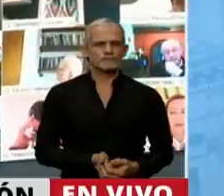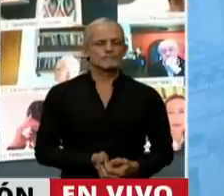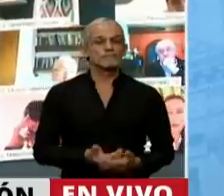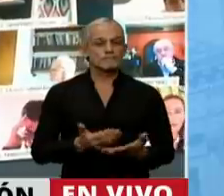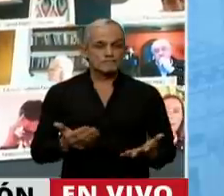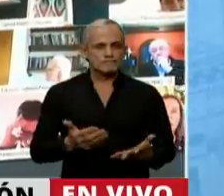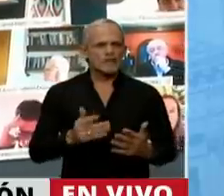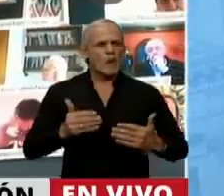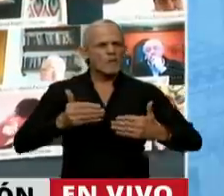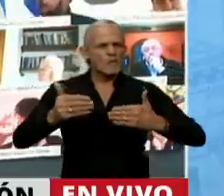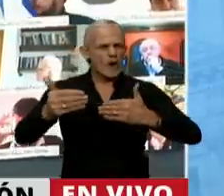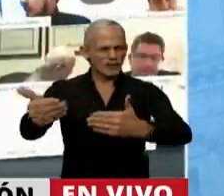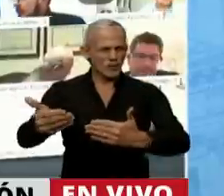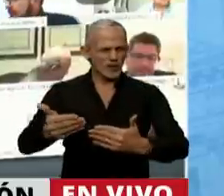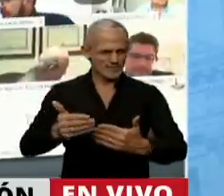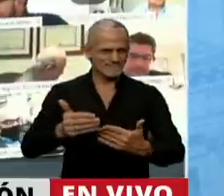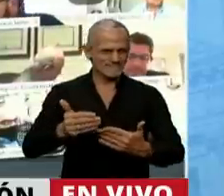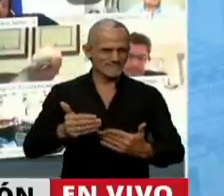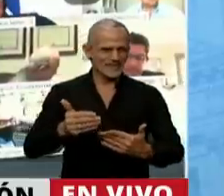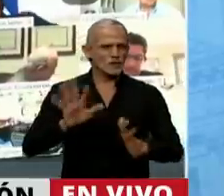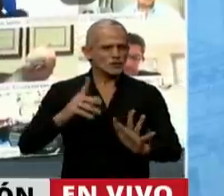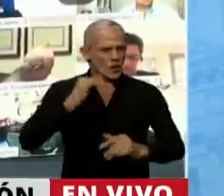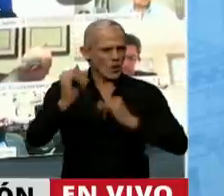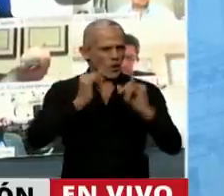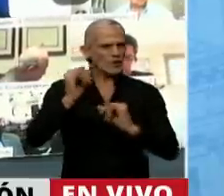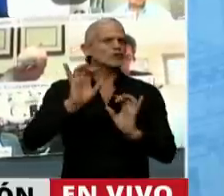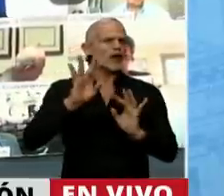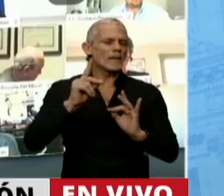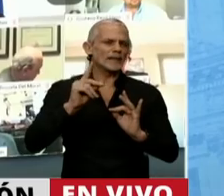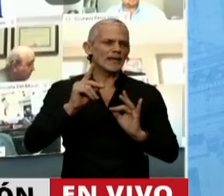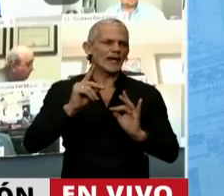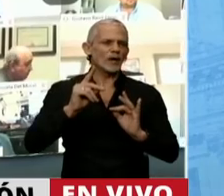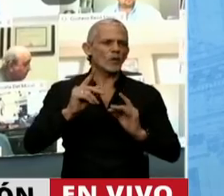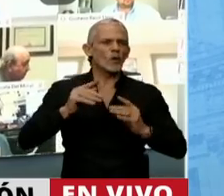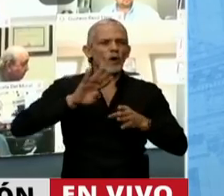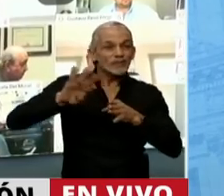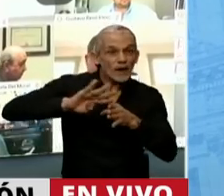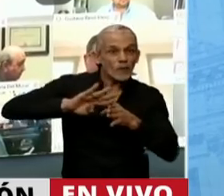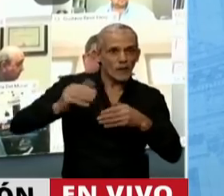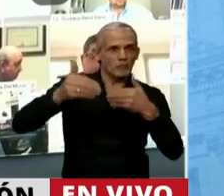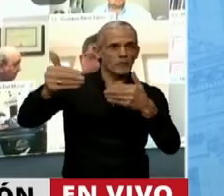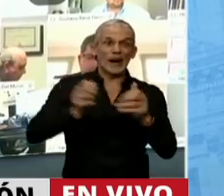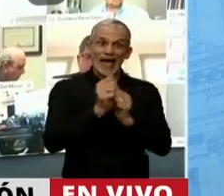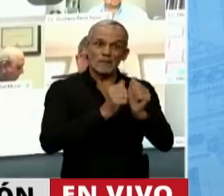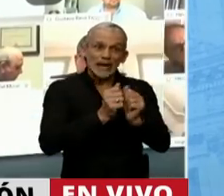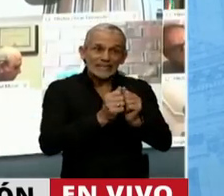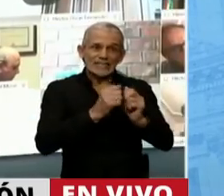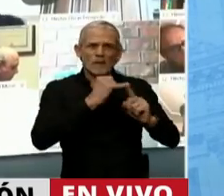Bueno, la moratoria, se habló bastante de la moratoria. Yo les quería contar, no es solamente una moratoria para pymes,